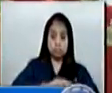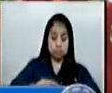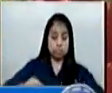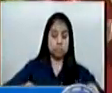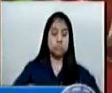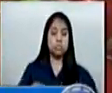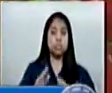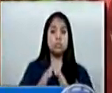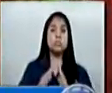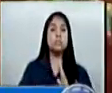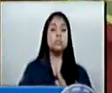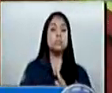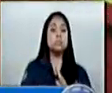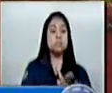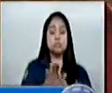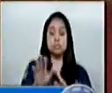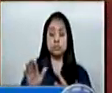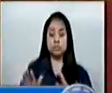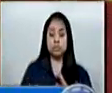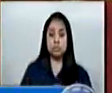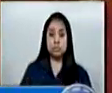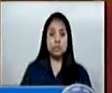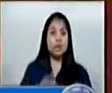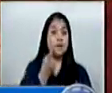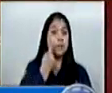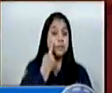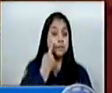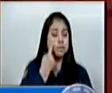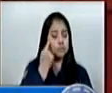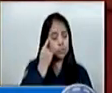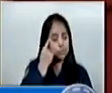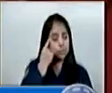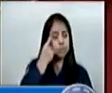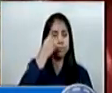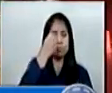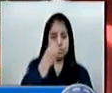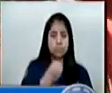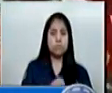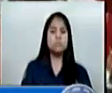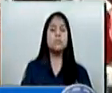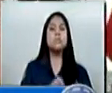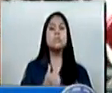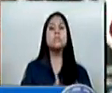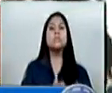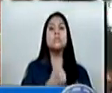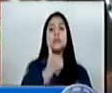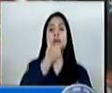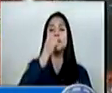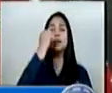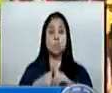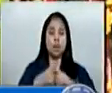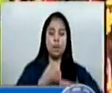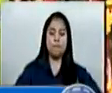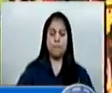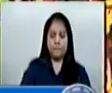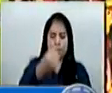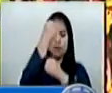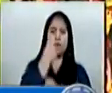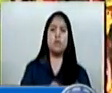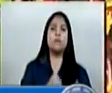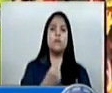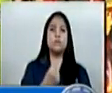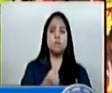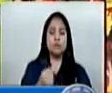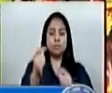preparación, mitigación, respuesta y recuperación, para tener en cuenta que la gestión integral de riesgo debe ser